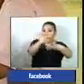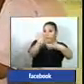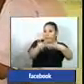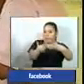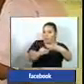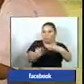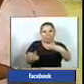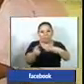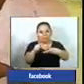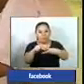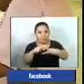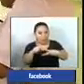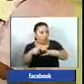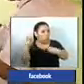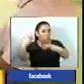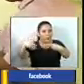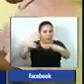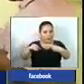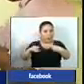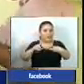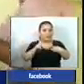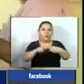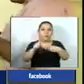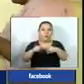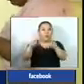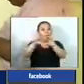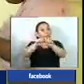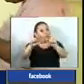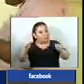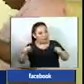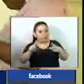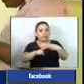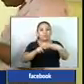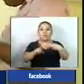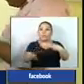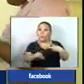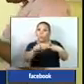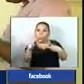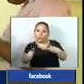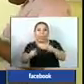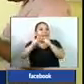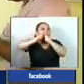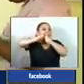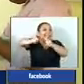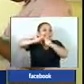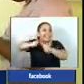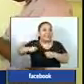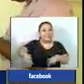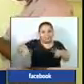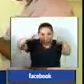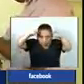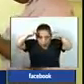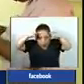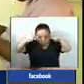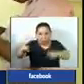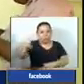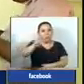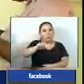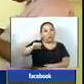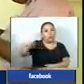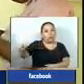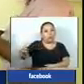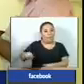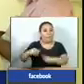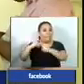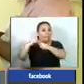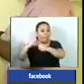son el choripán tradicional chorizo argentino el otro es el de lomo de res nosotros le llamamos lo que es el bife